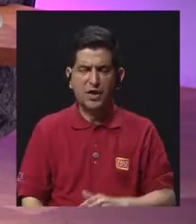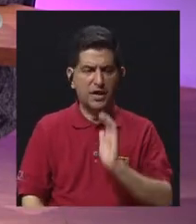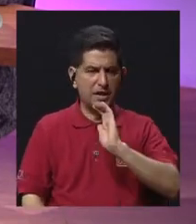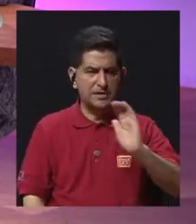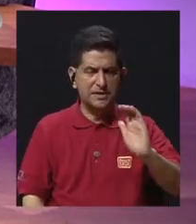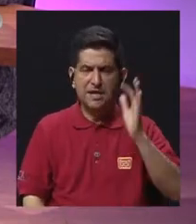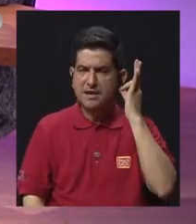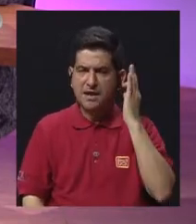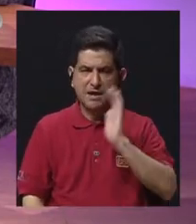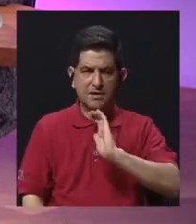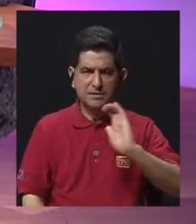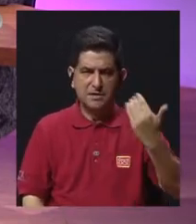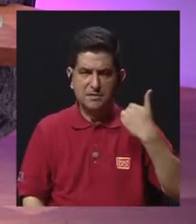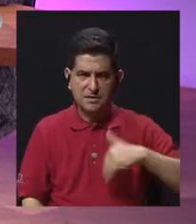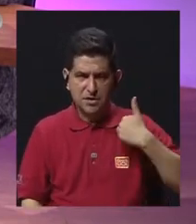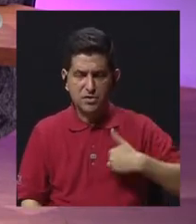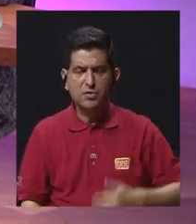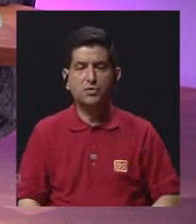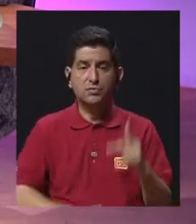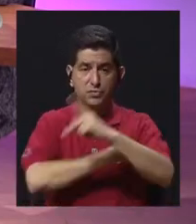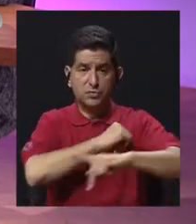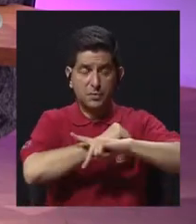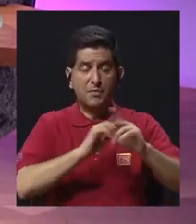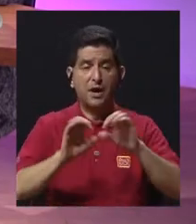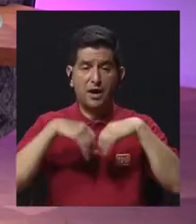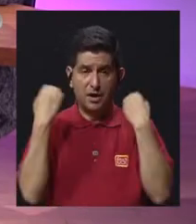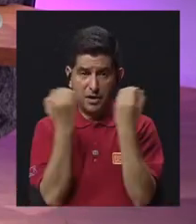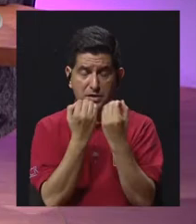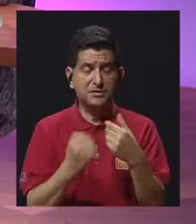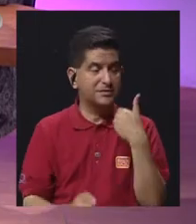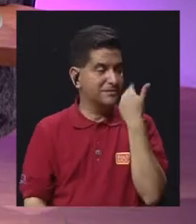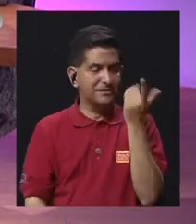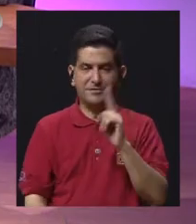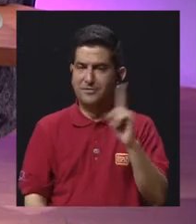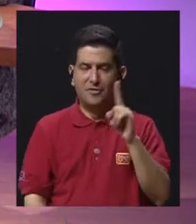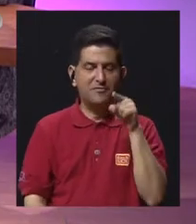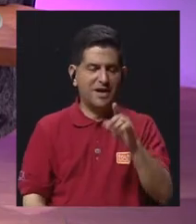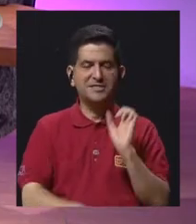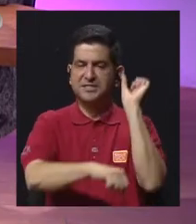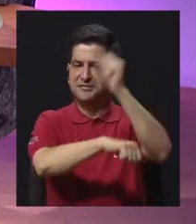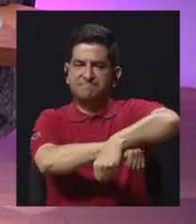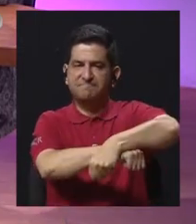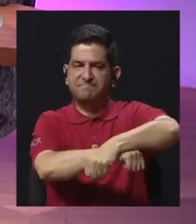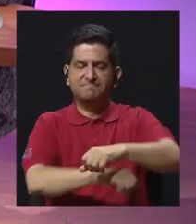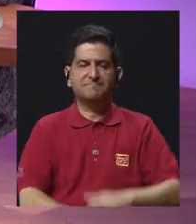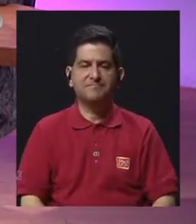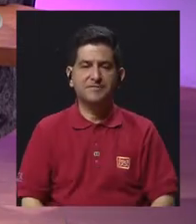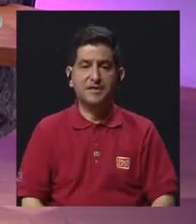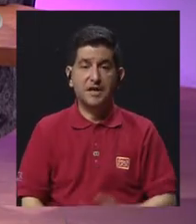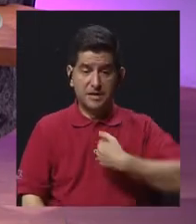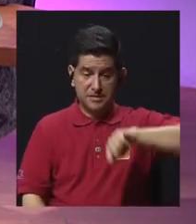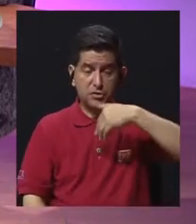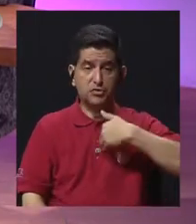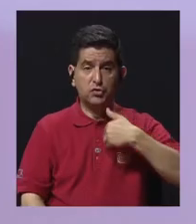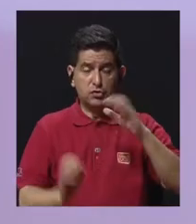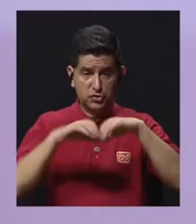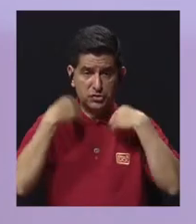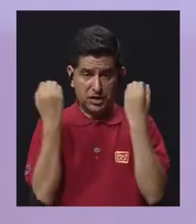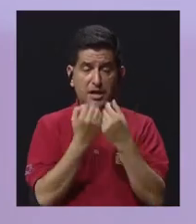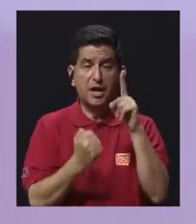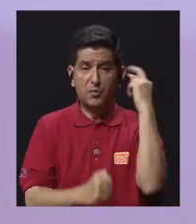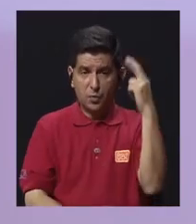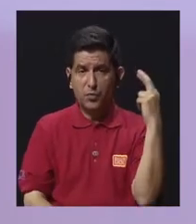niños, porque un país organizado no es muy fácil para que sea vencido. Si estamos organizados por una